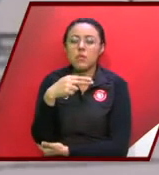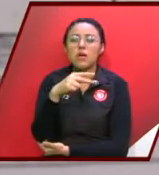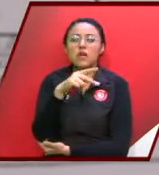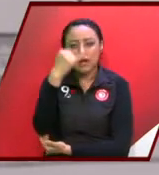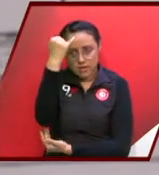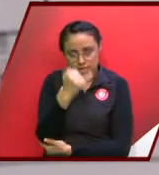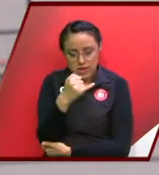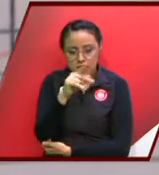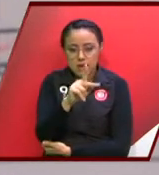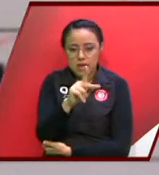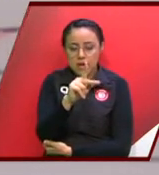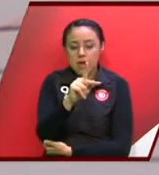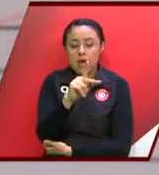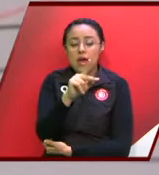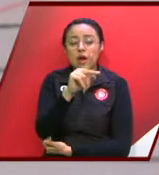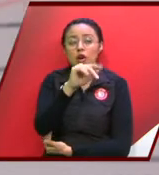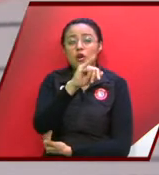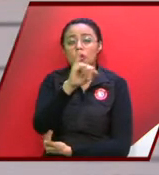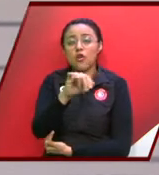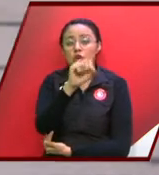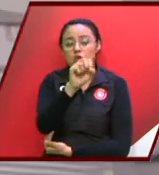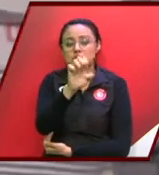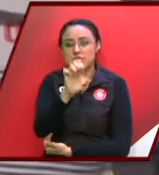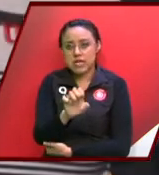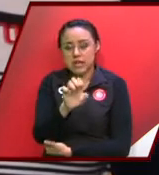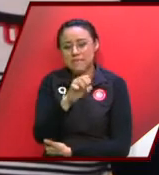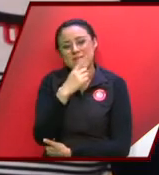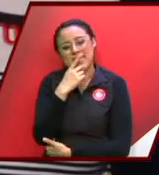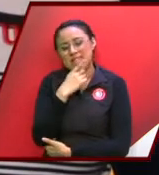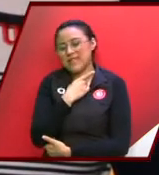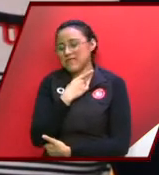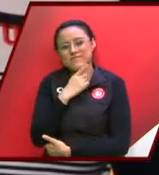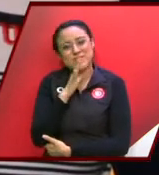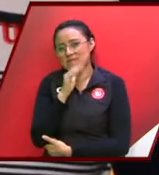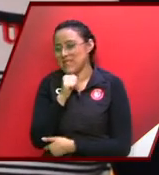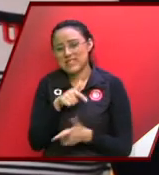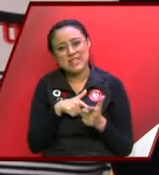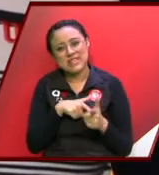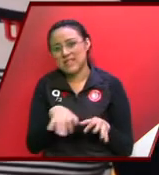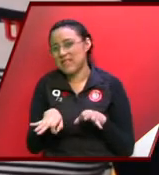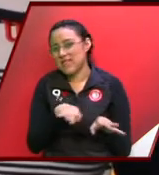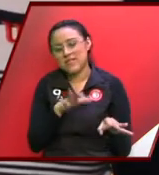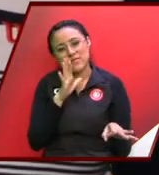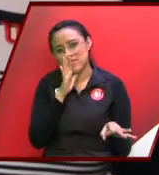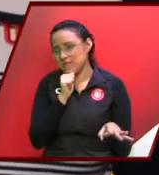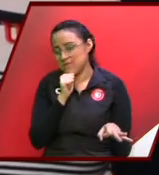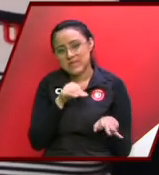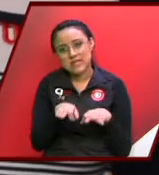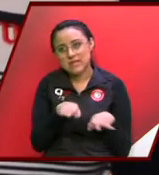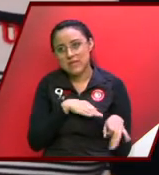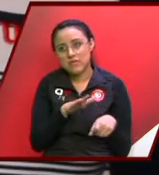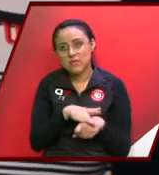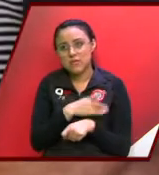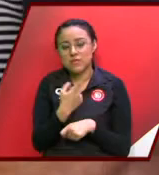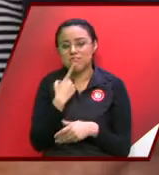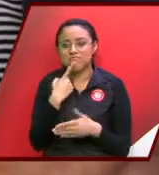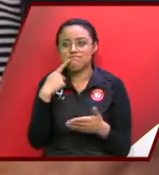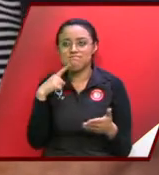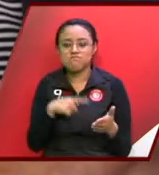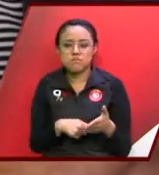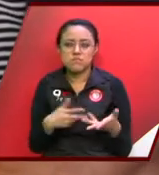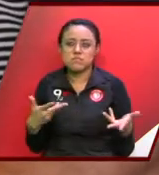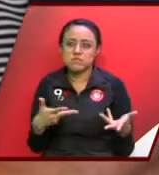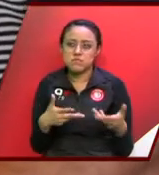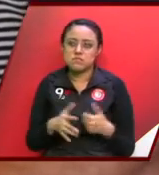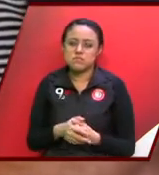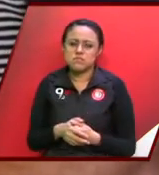Olivares, me comentó que ya no era posible seguir laborando en la empresa por haber presentado yo mi queja. Asegura